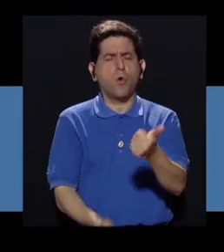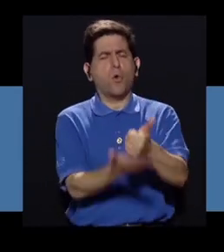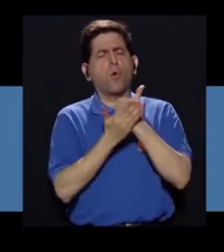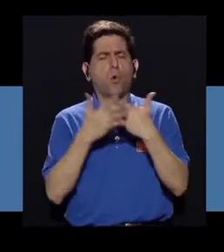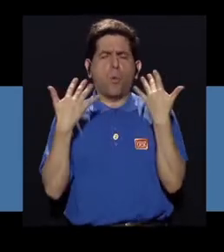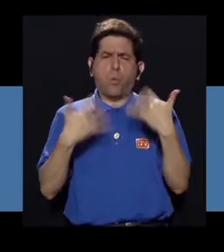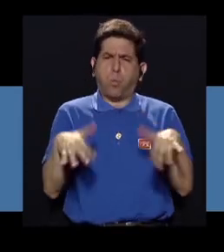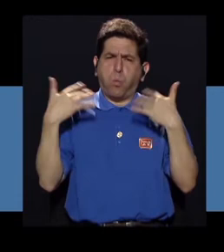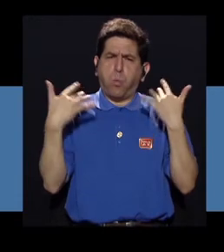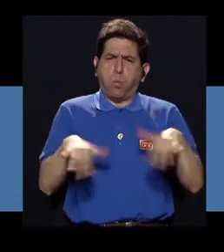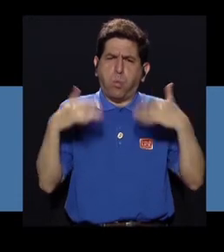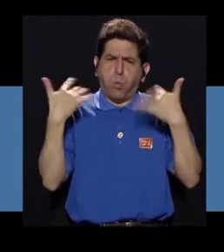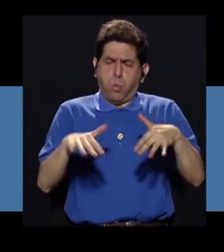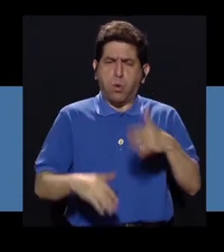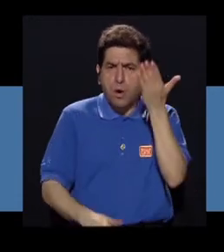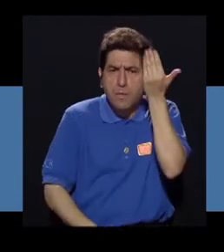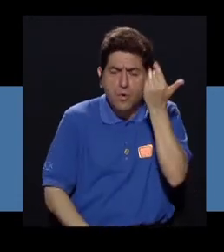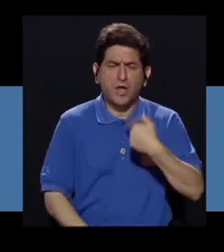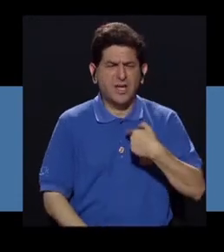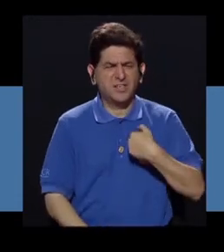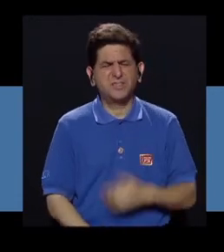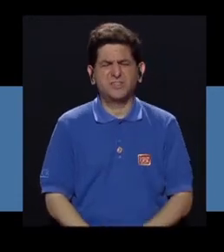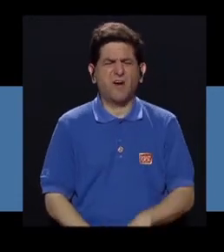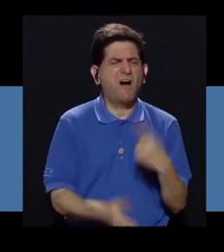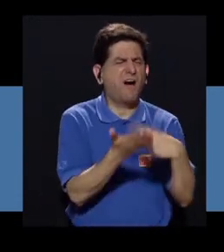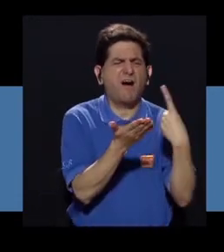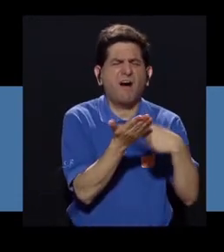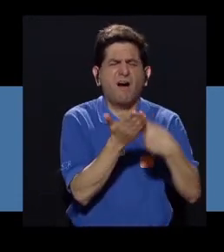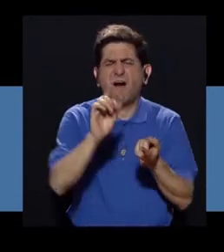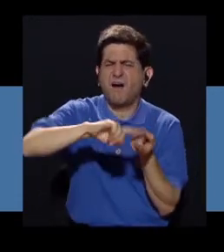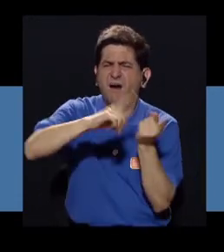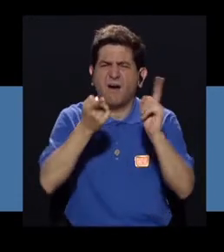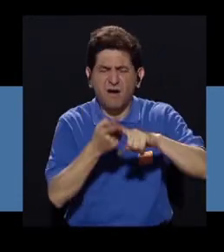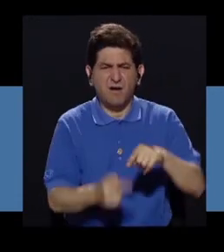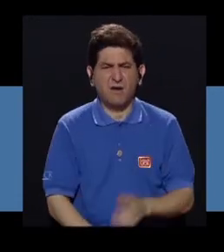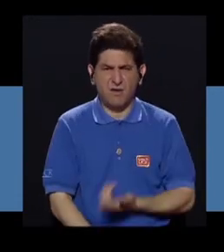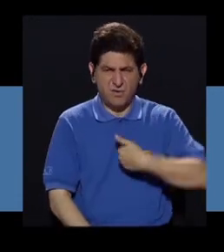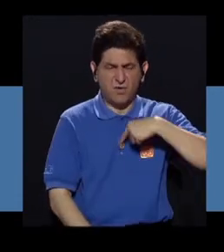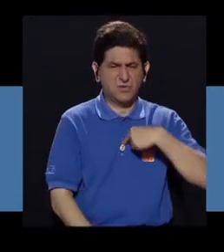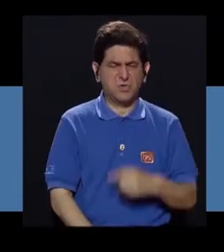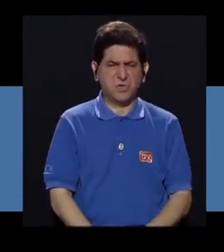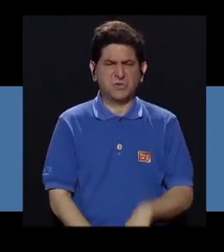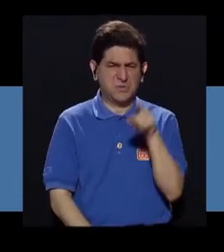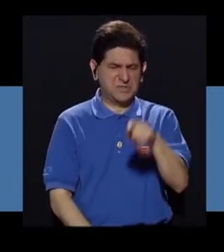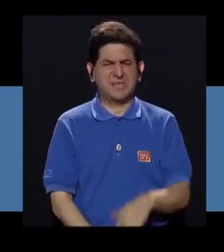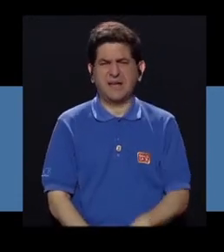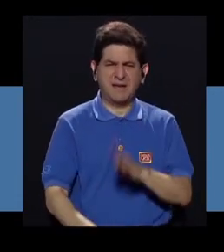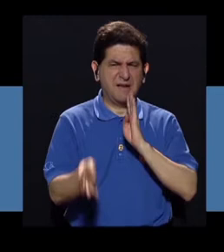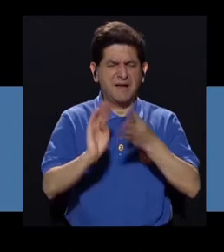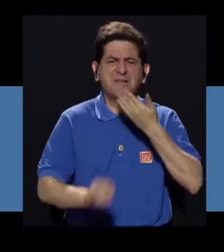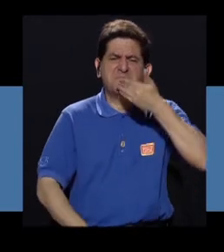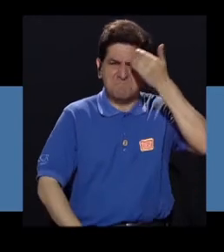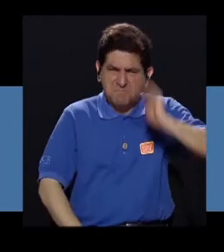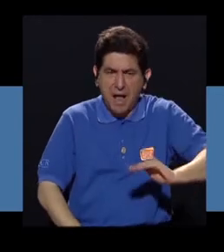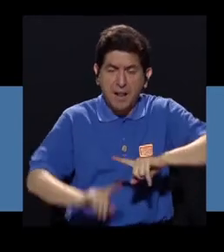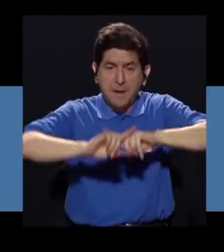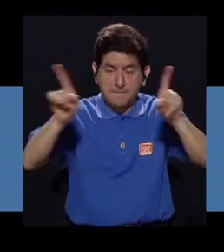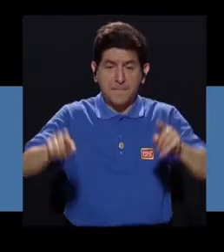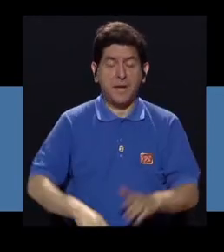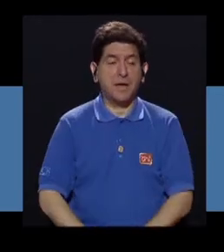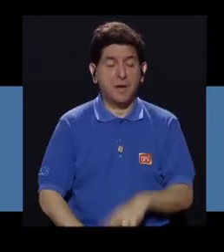ha ayudado montones porque, bueno, peleaba mucho con mis amigos, nos tratábamos muy mal,